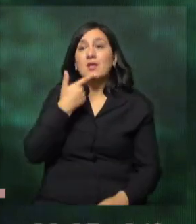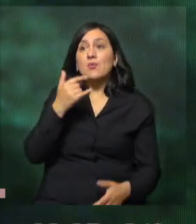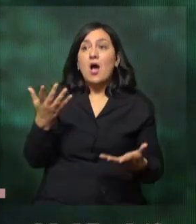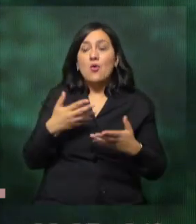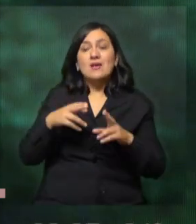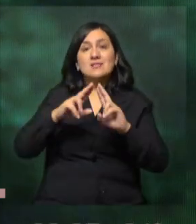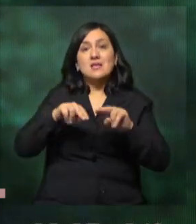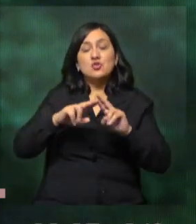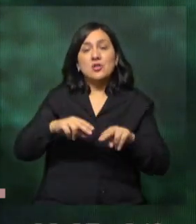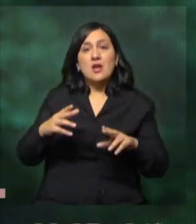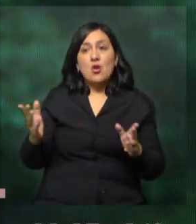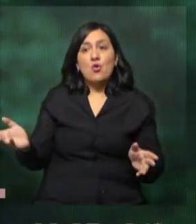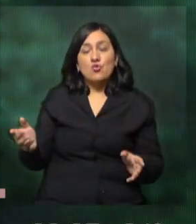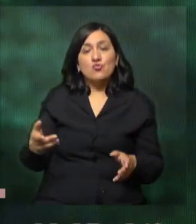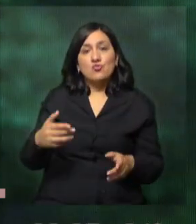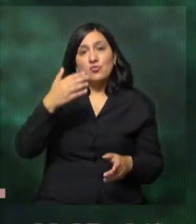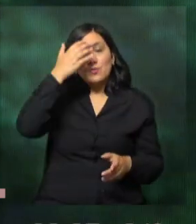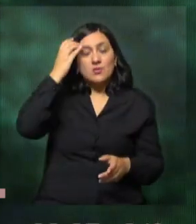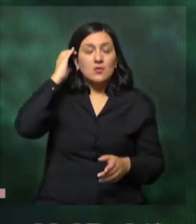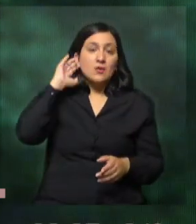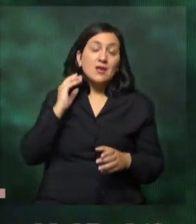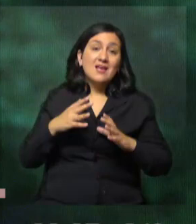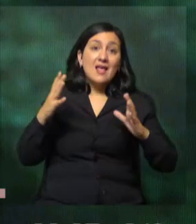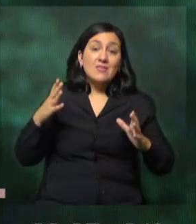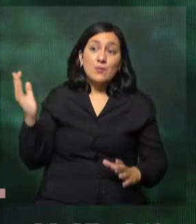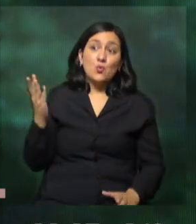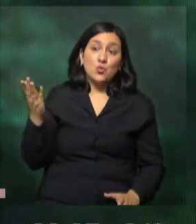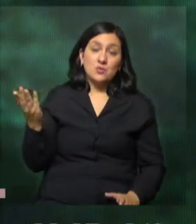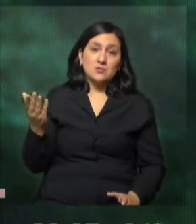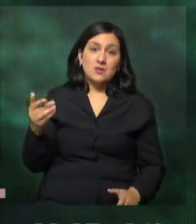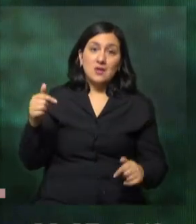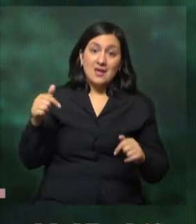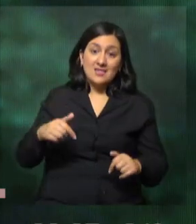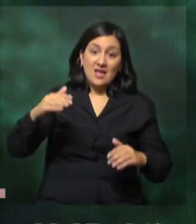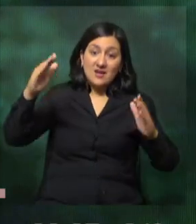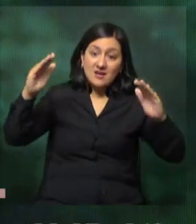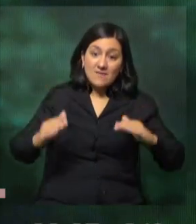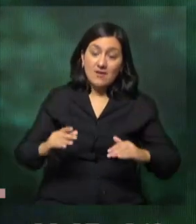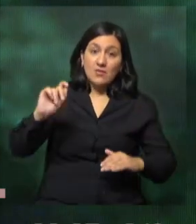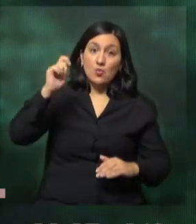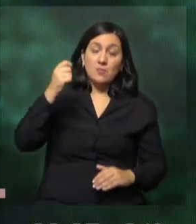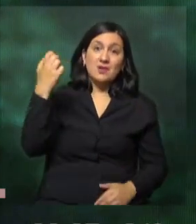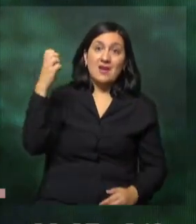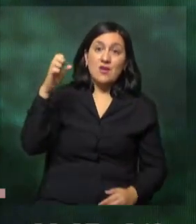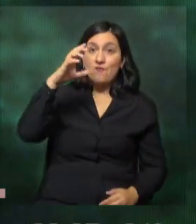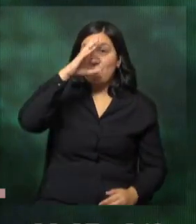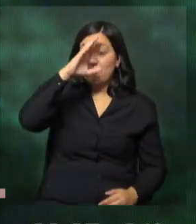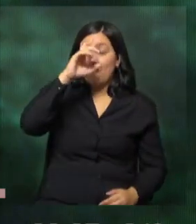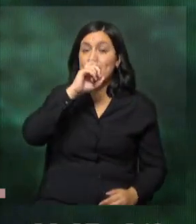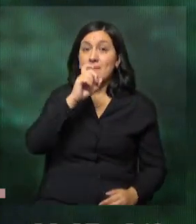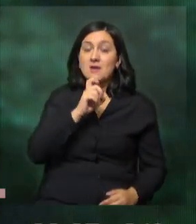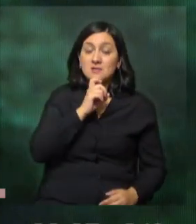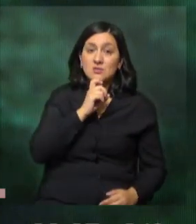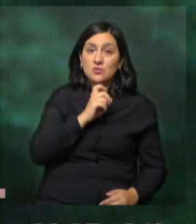a exonerar a los pequeños y medianos productores. Ahora, esta rebaja que va a ser UTE por enero, febrero y marzo,